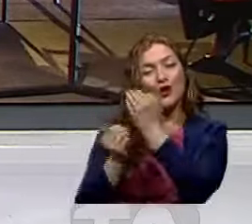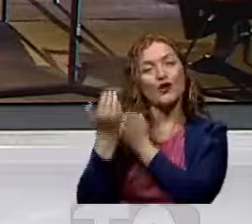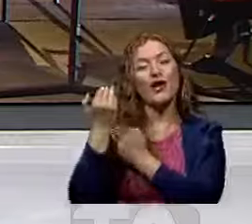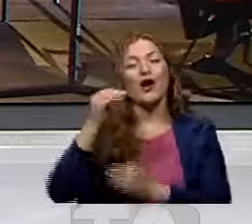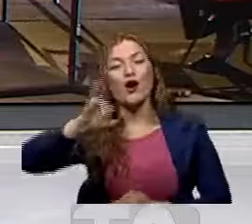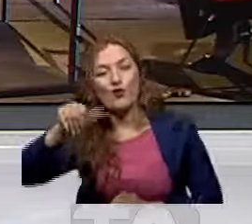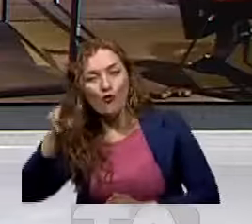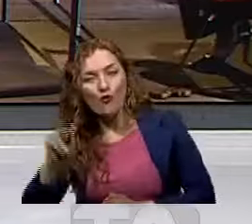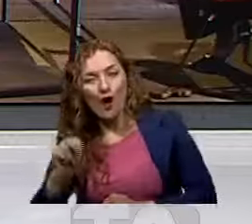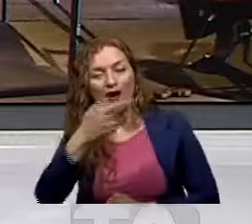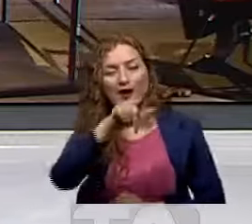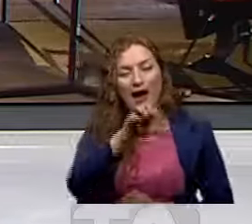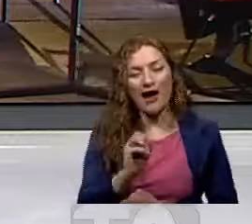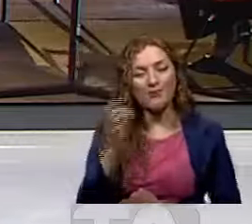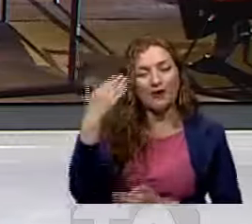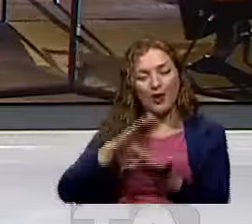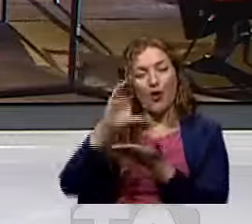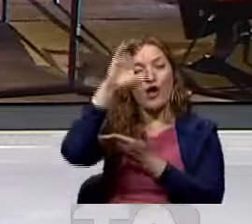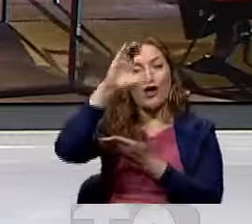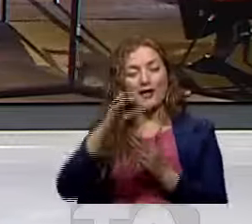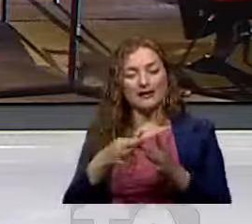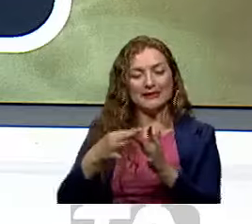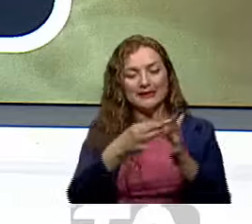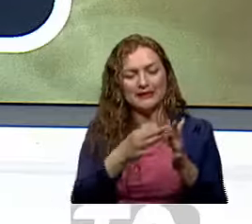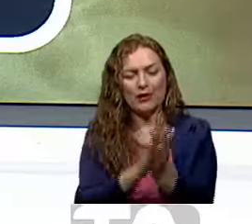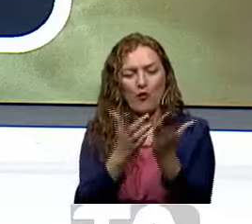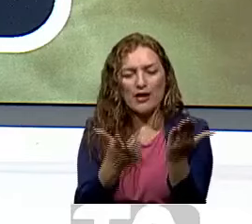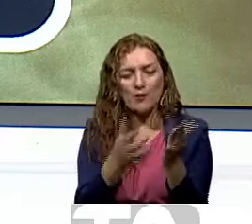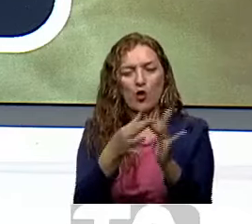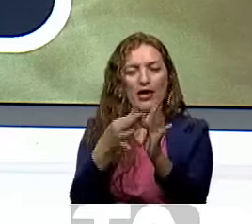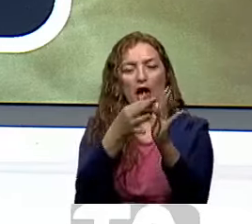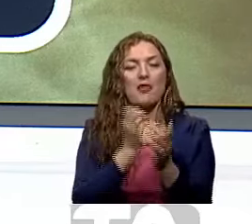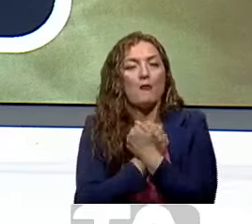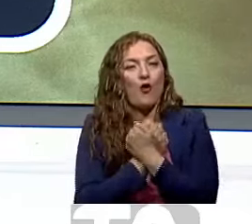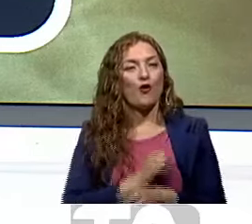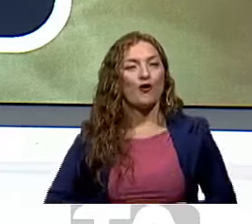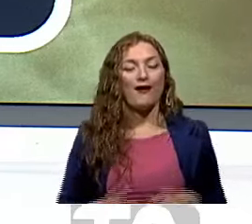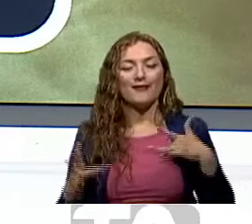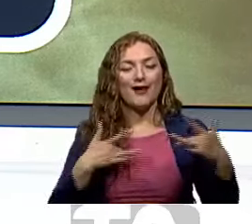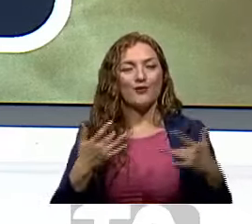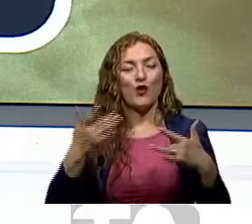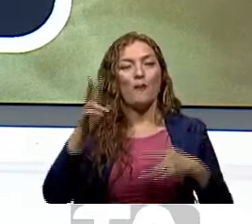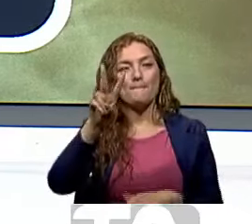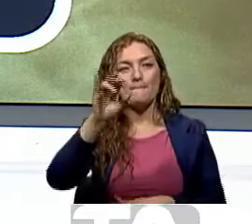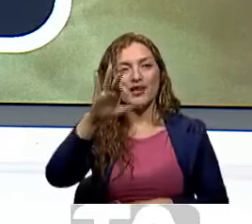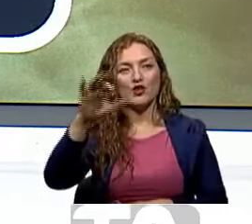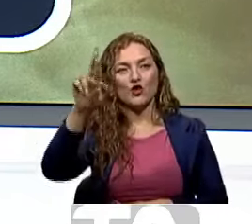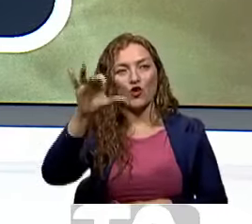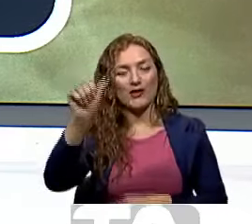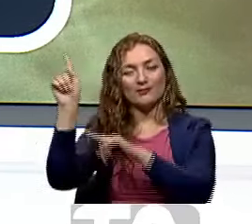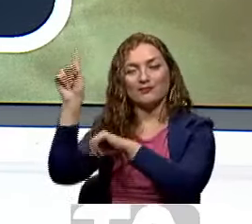tiempos colegiales crearon un manual de amor. La obra será en el Teatro Victoria este viernes a